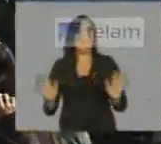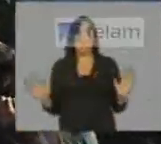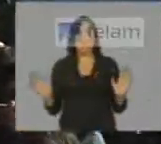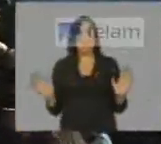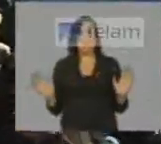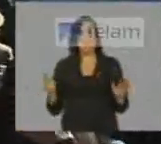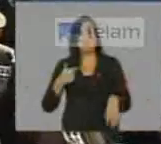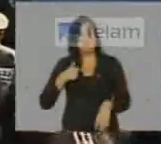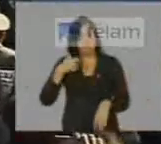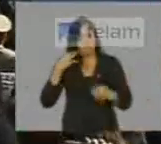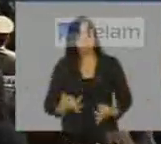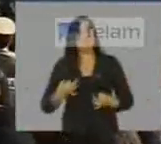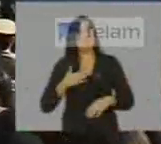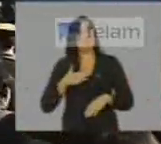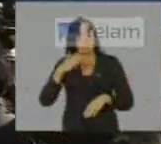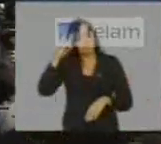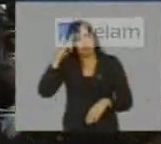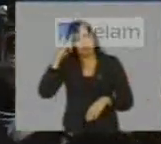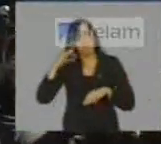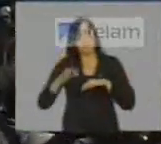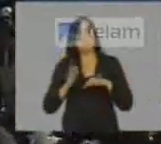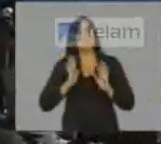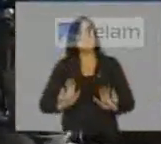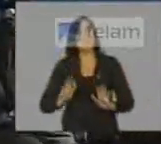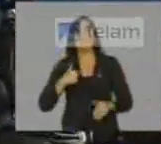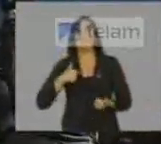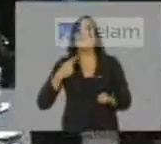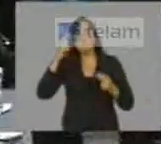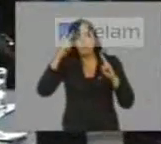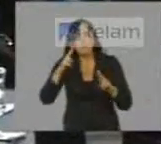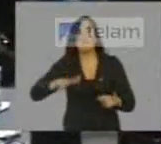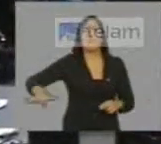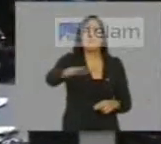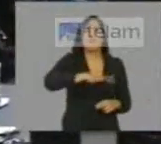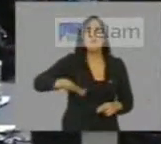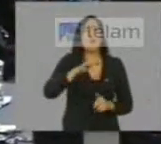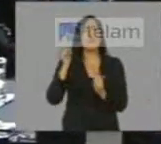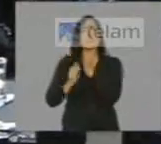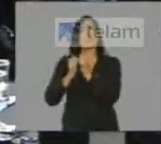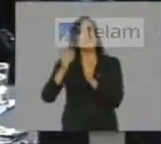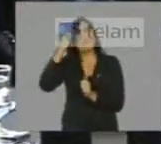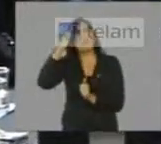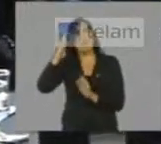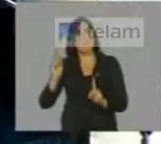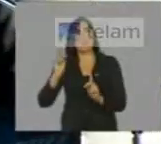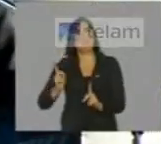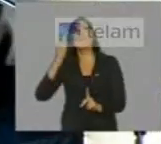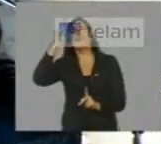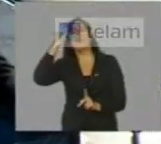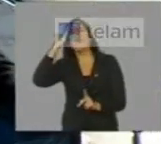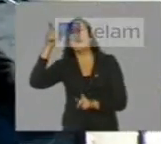Mi compromiso es con la historia, con el pueblo y fundamentalmente con la memoria